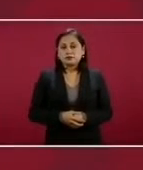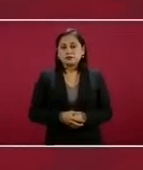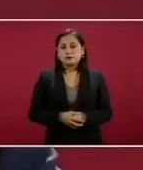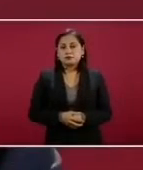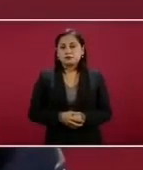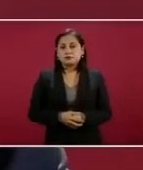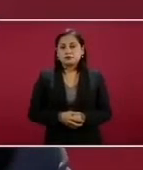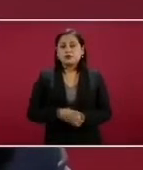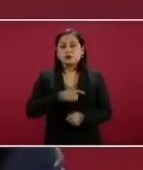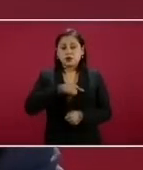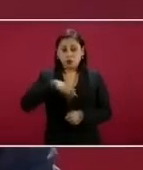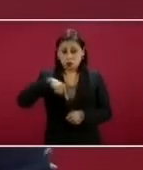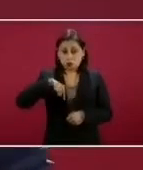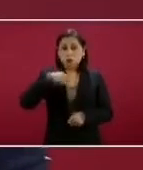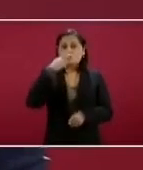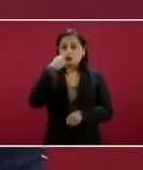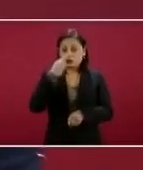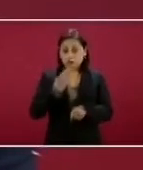responsables, pero no culpables.